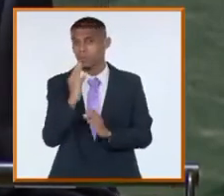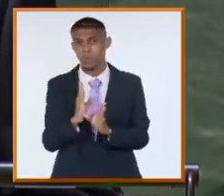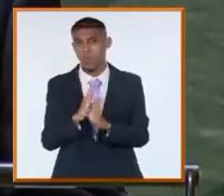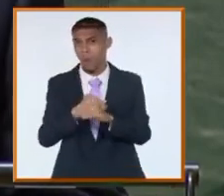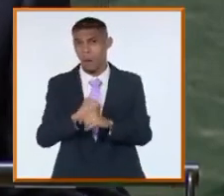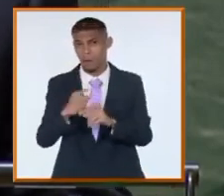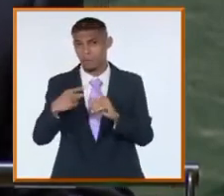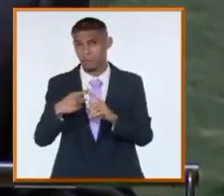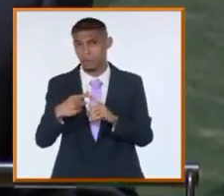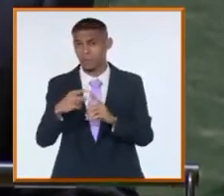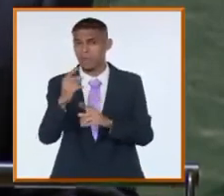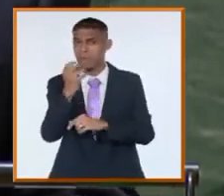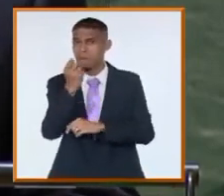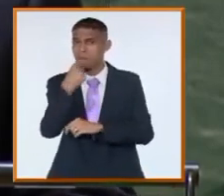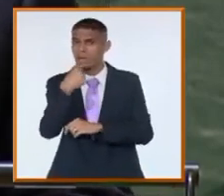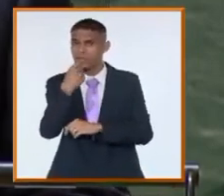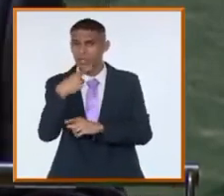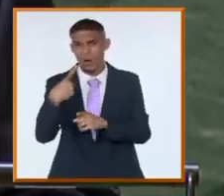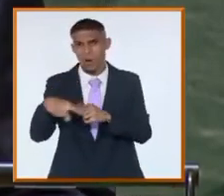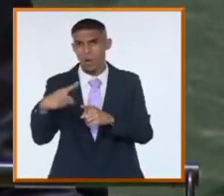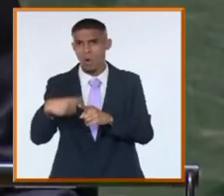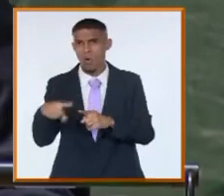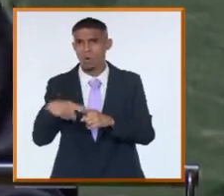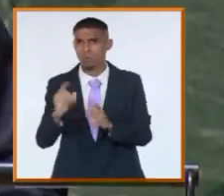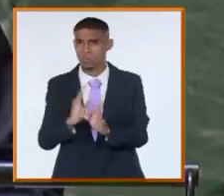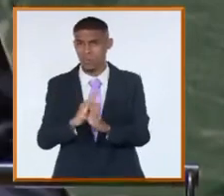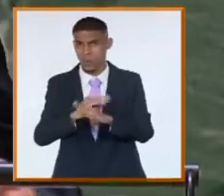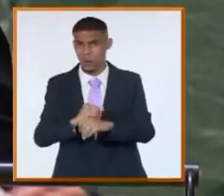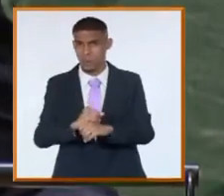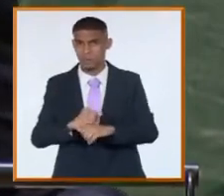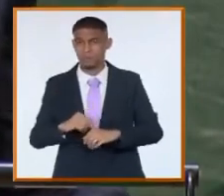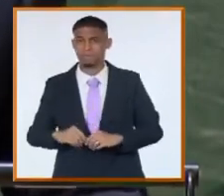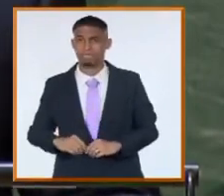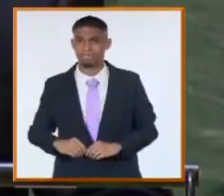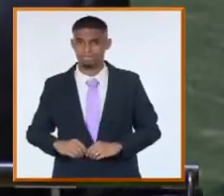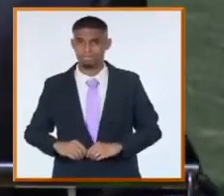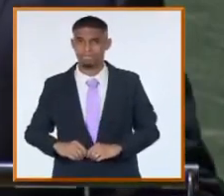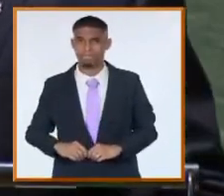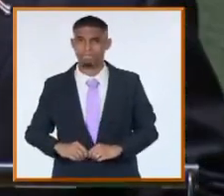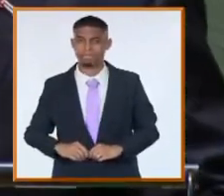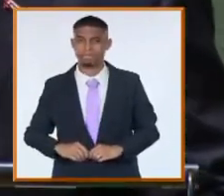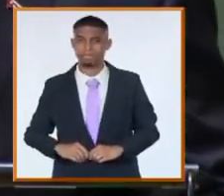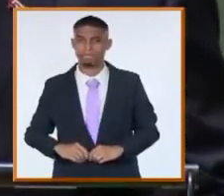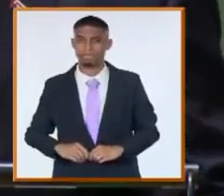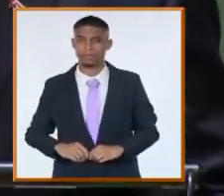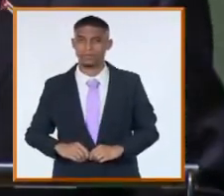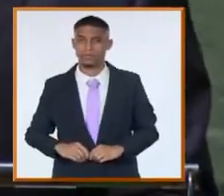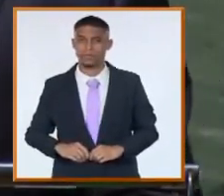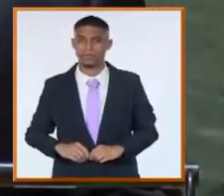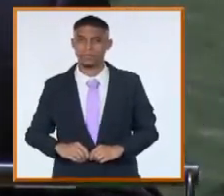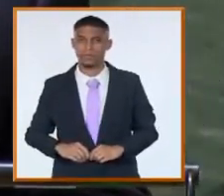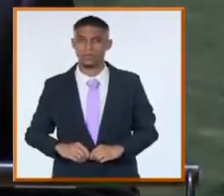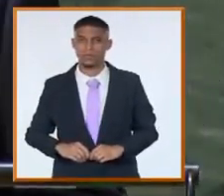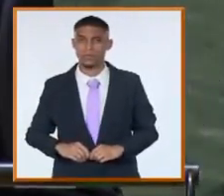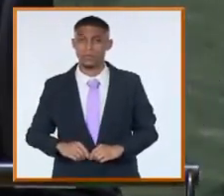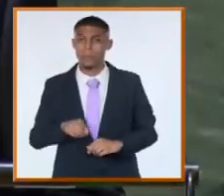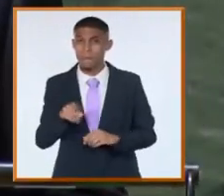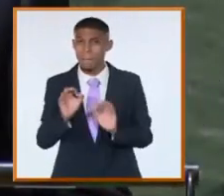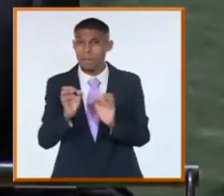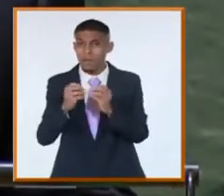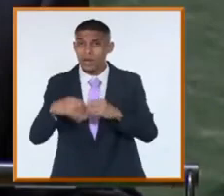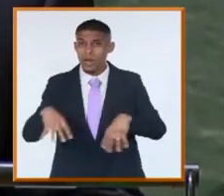y insumos básicos y coartar sus potencialidades de desarrollo Esa es la naturaleza